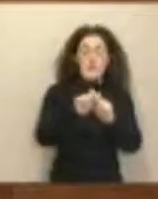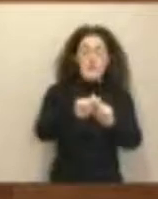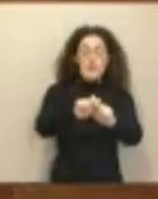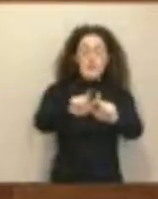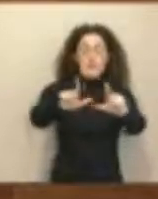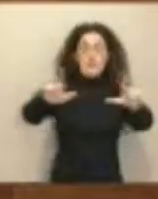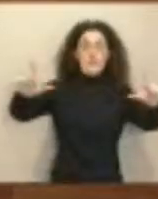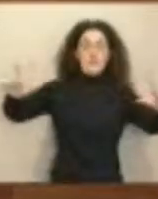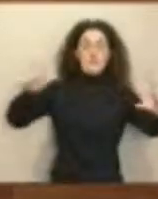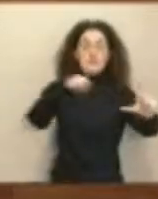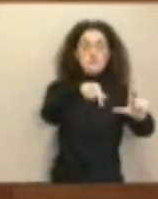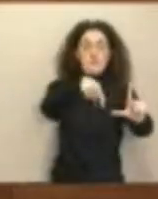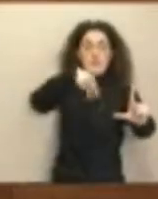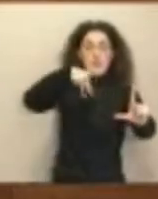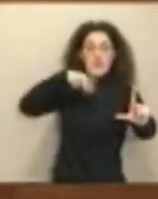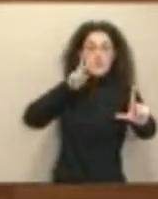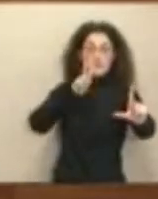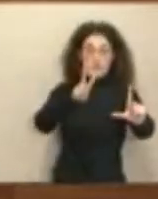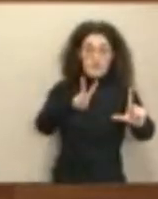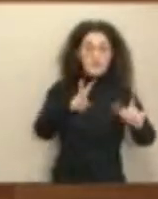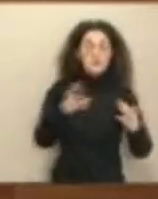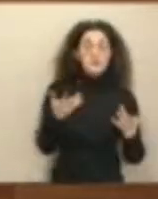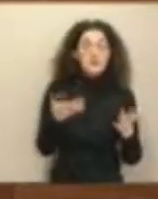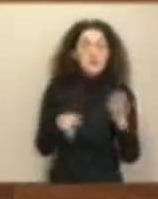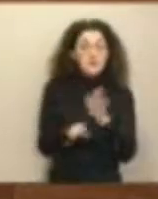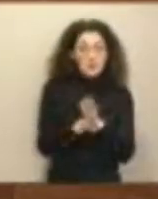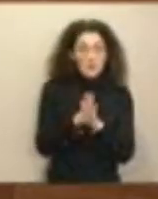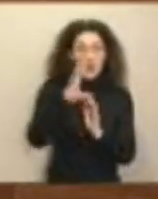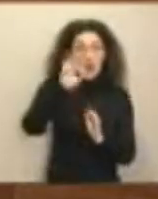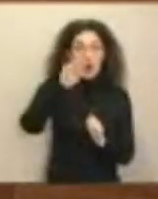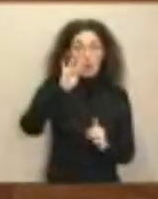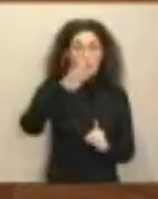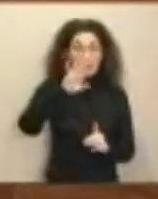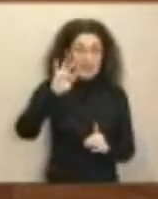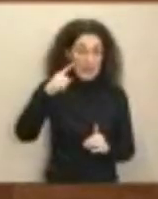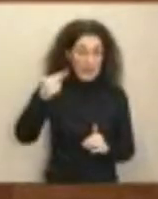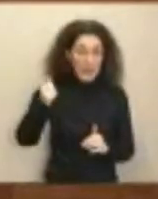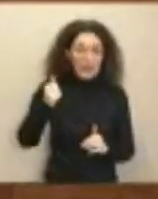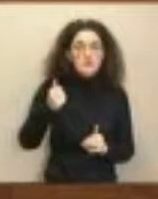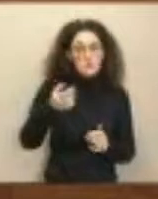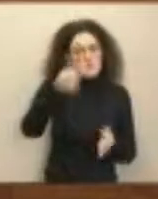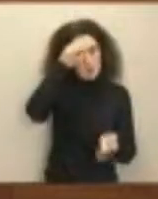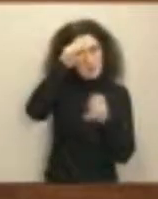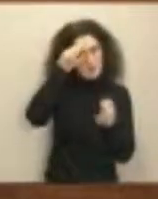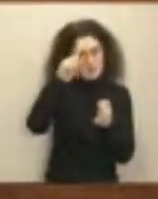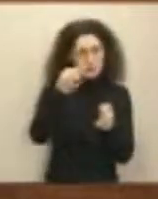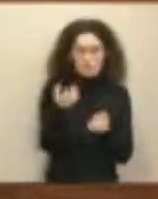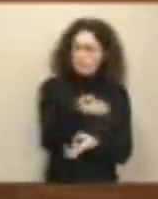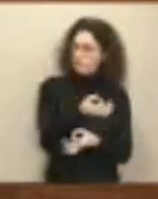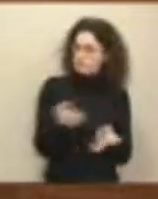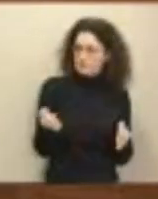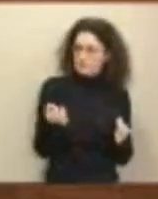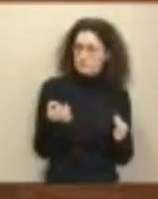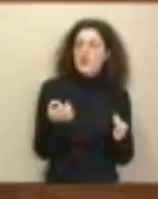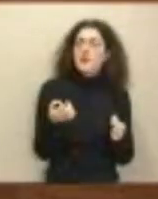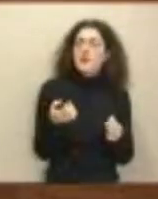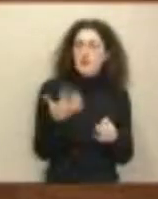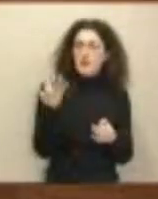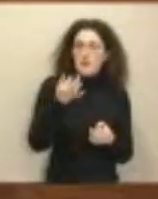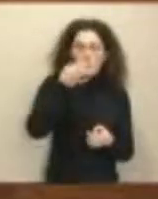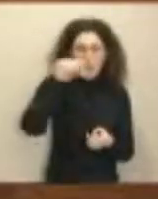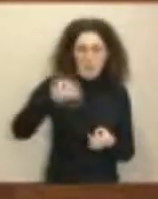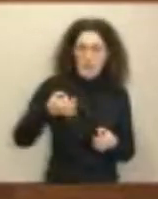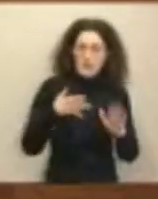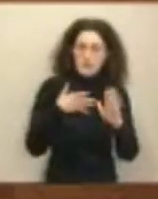el campo visual. Seguía diciendo Ortega, a mi juicio con precisión absoluta y con